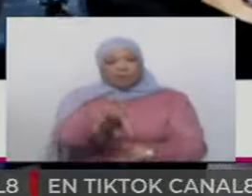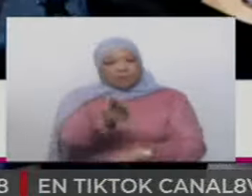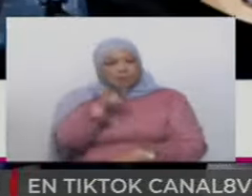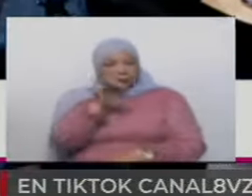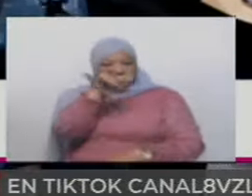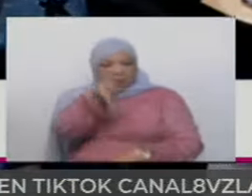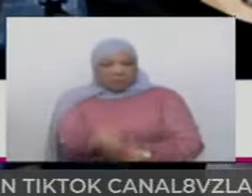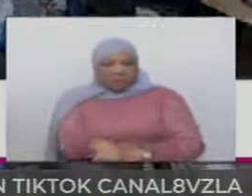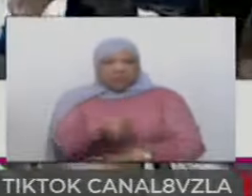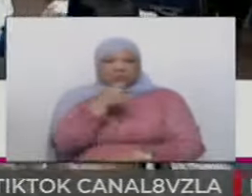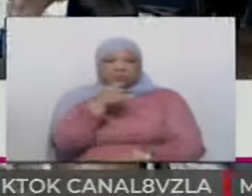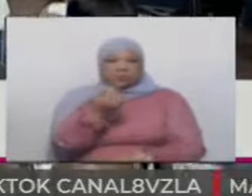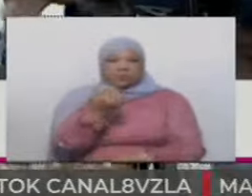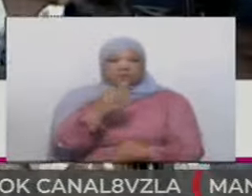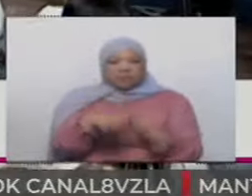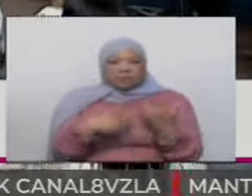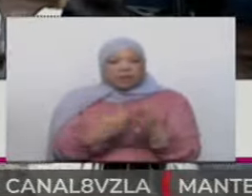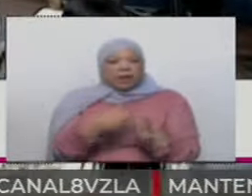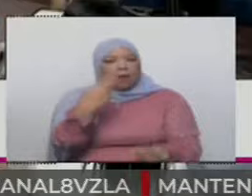especialmente.